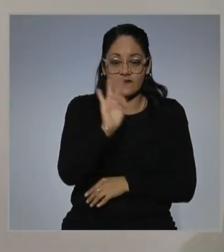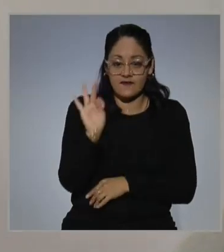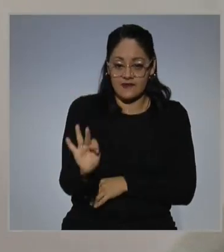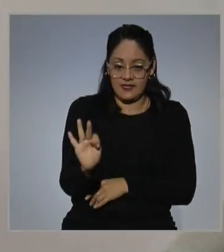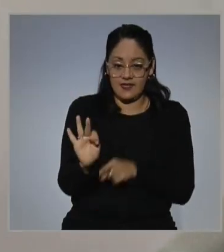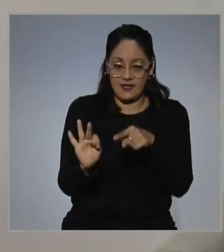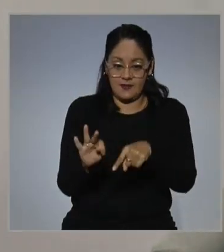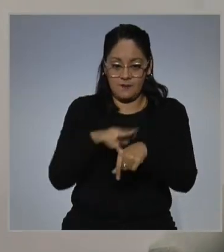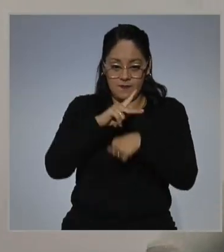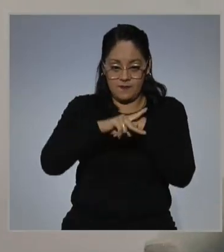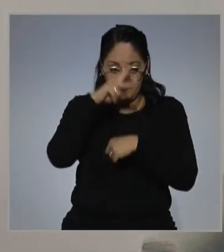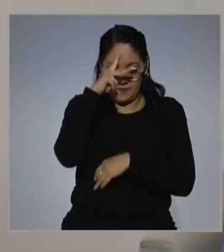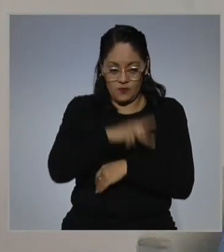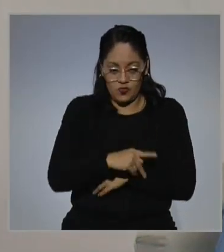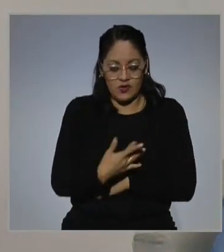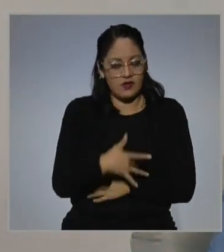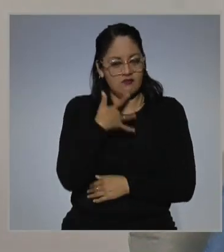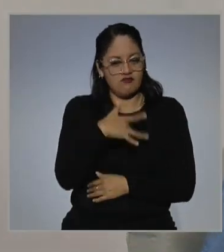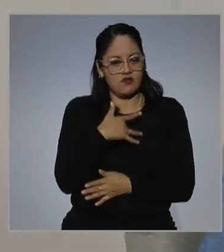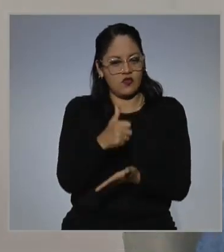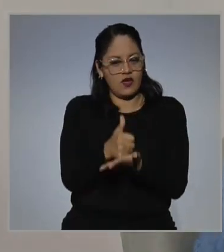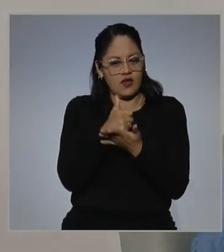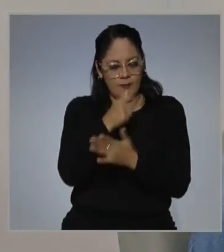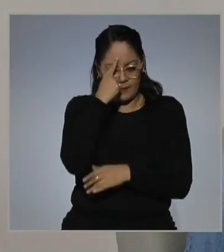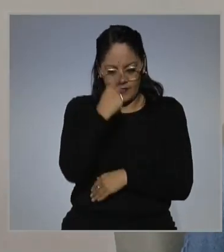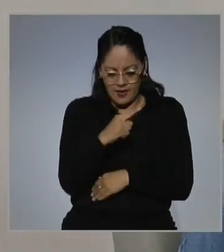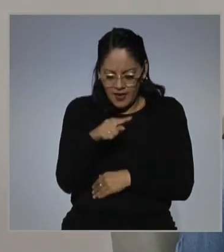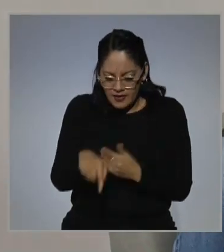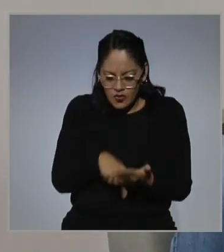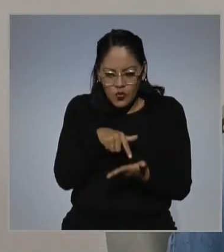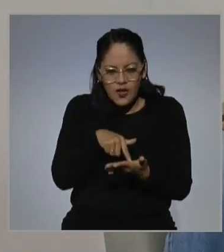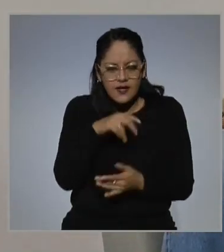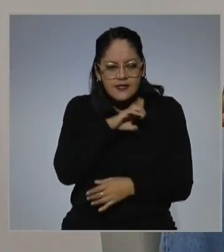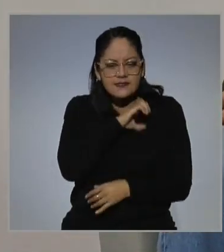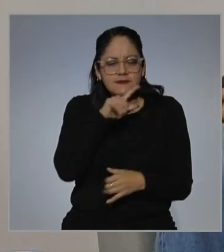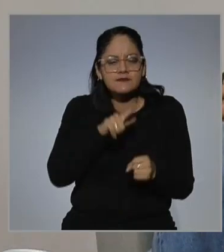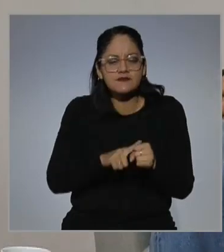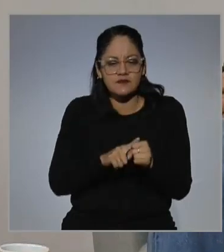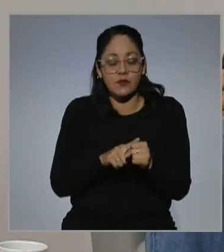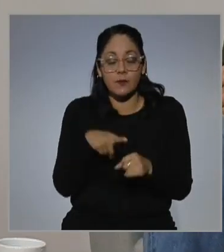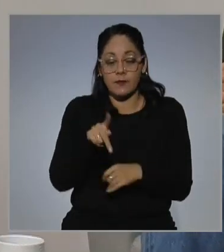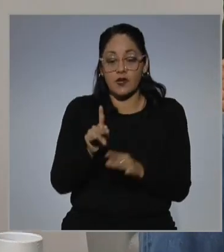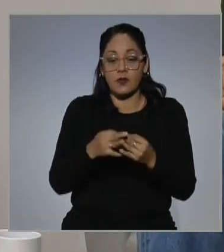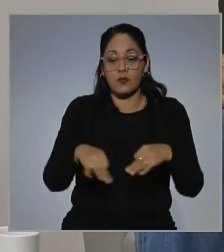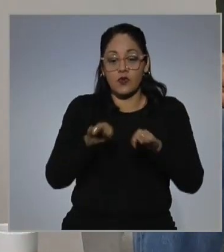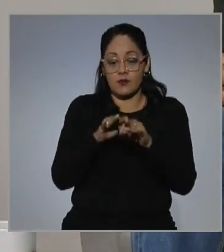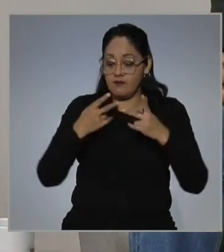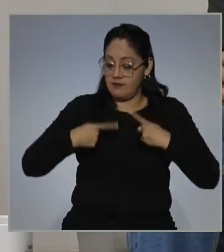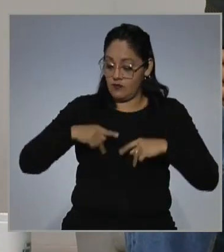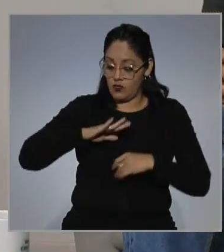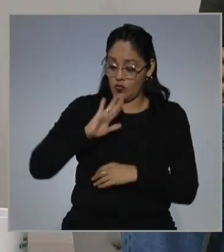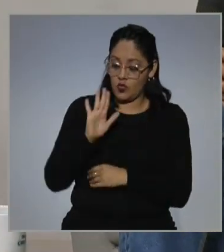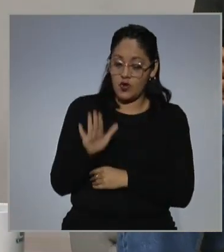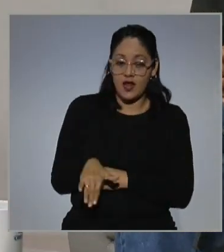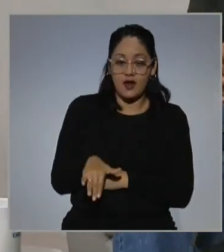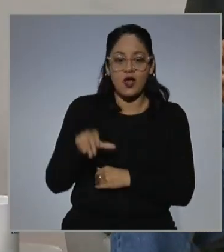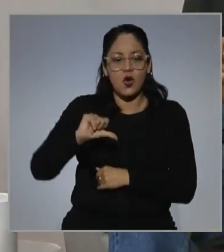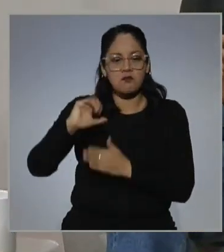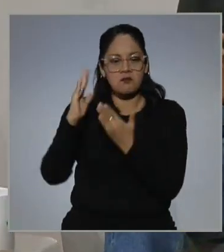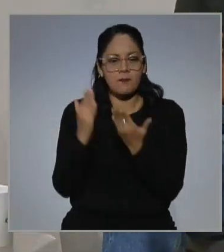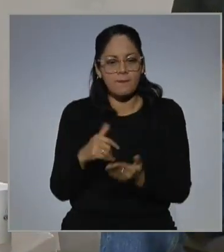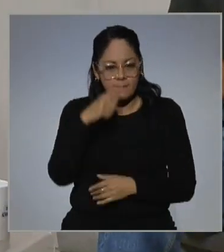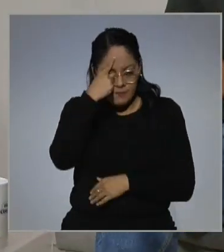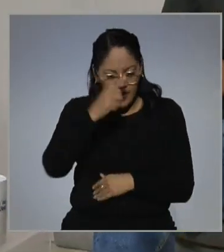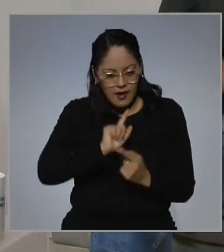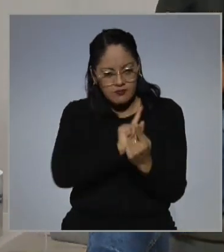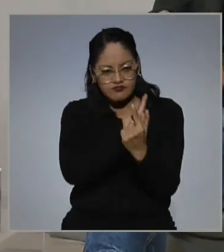aquí en México nos han logrado colocar en un lugar muy especial? Pero lo más importante es que los que ya no están ahora regresan para reencontrarse